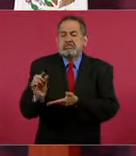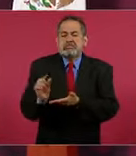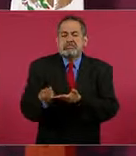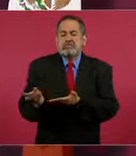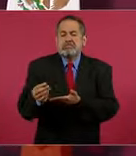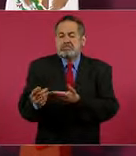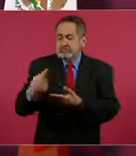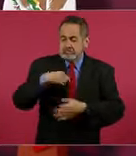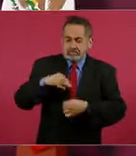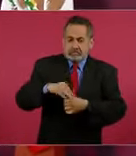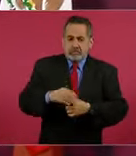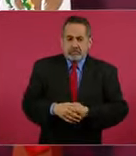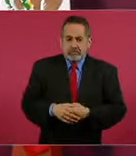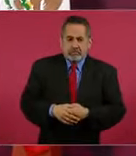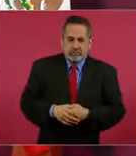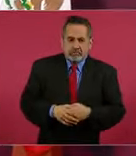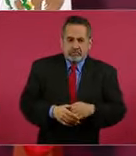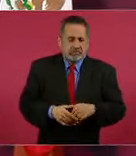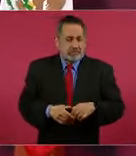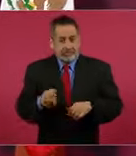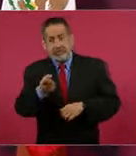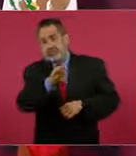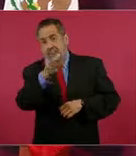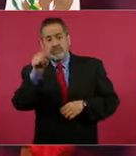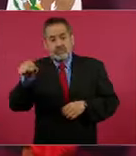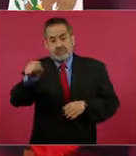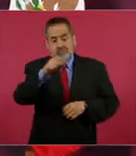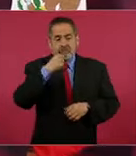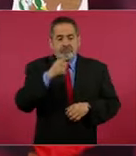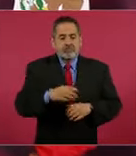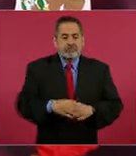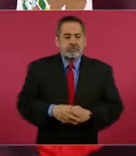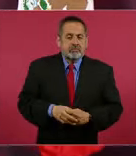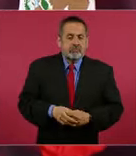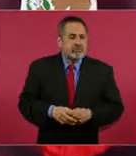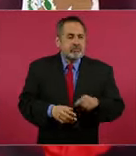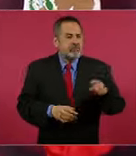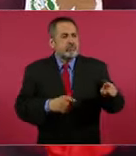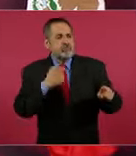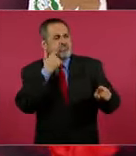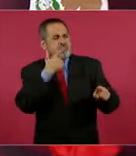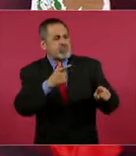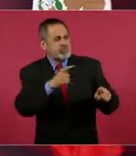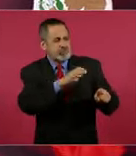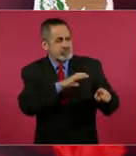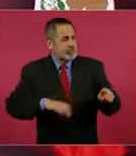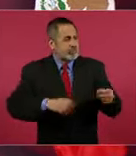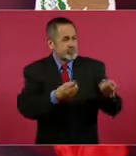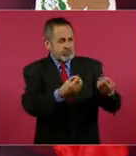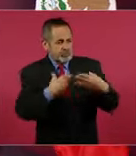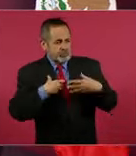algunos, no queremos candidatos, ni de pollos ni de patos.